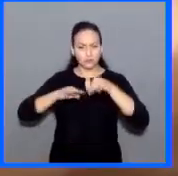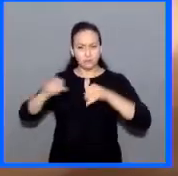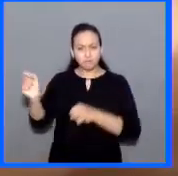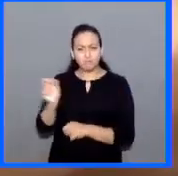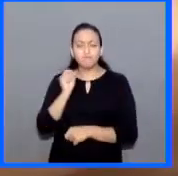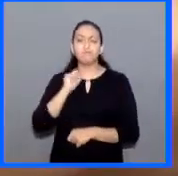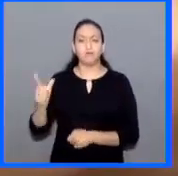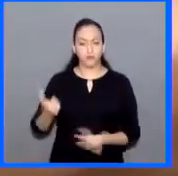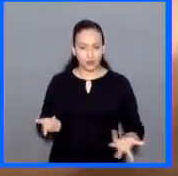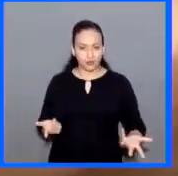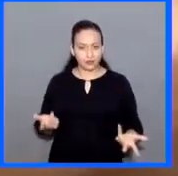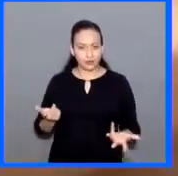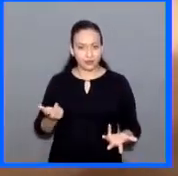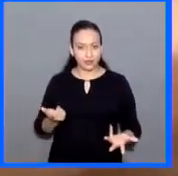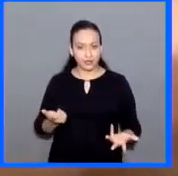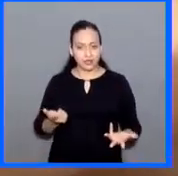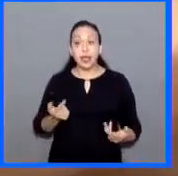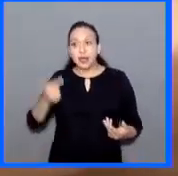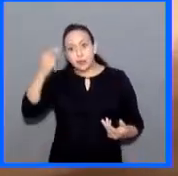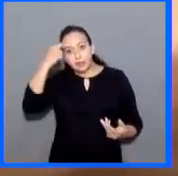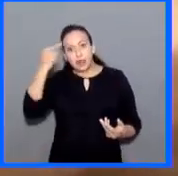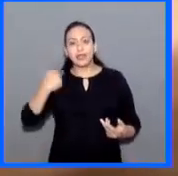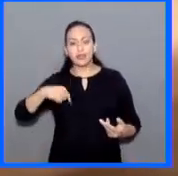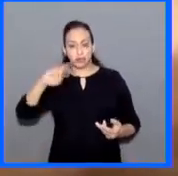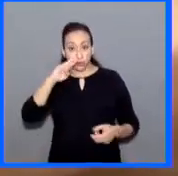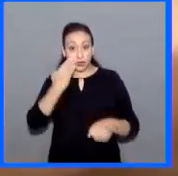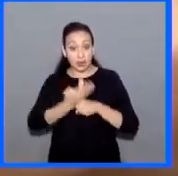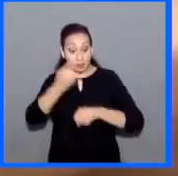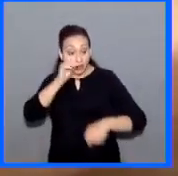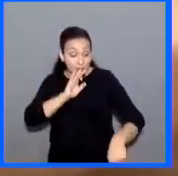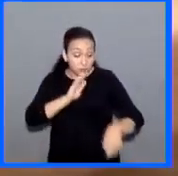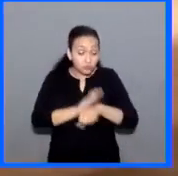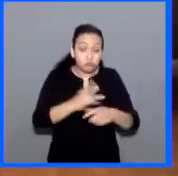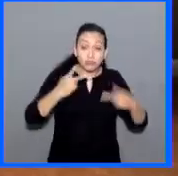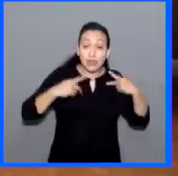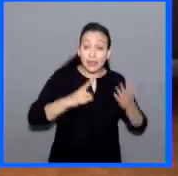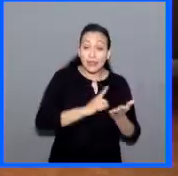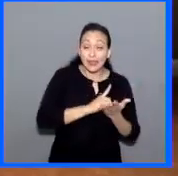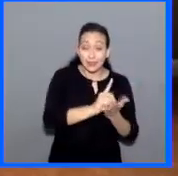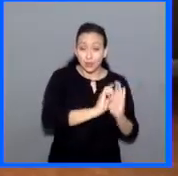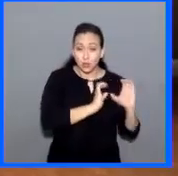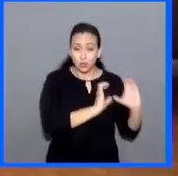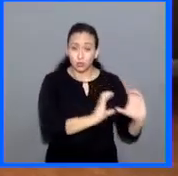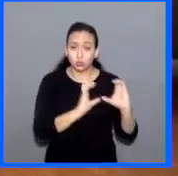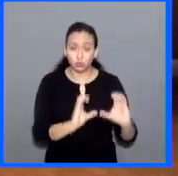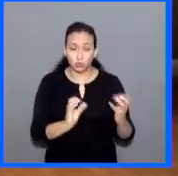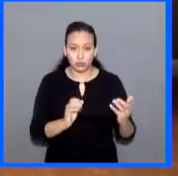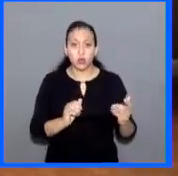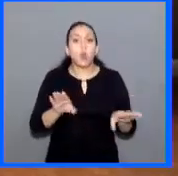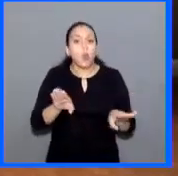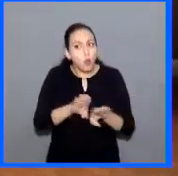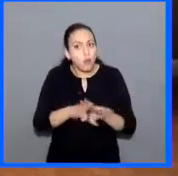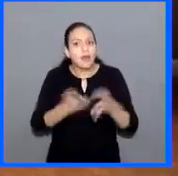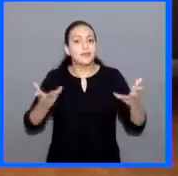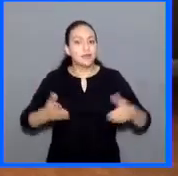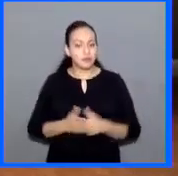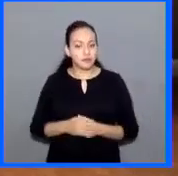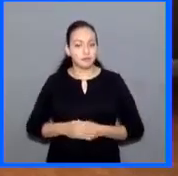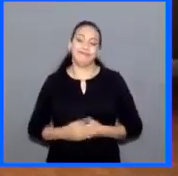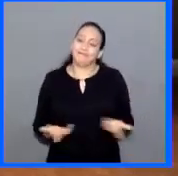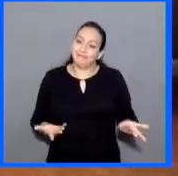estado de desprotección justamente la instrumentalización de derechos. En